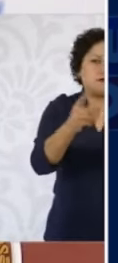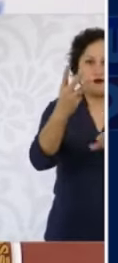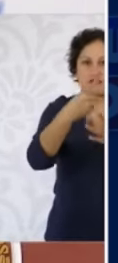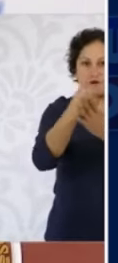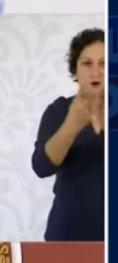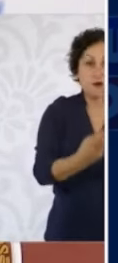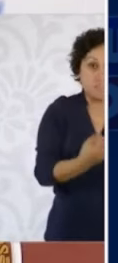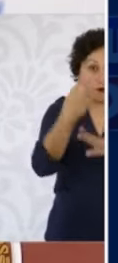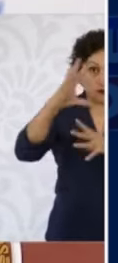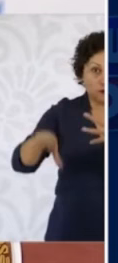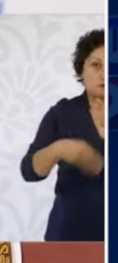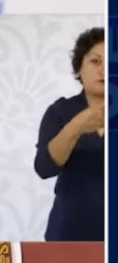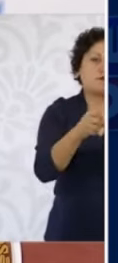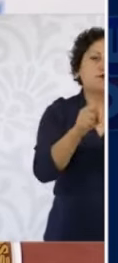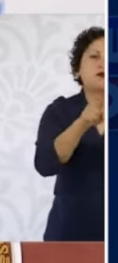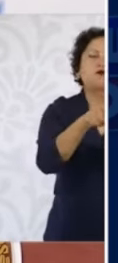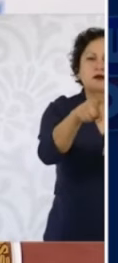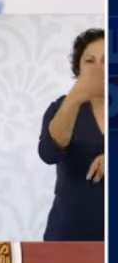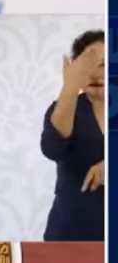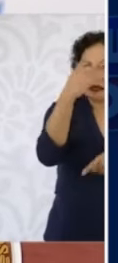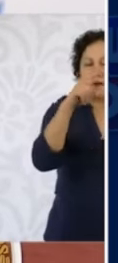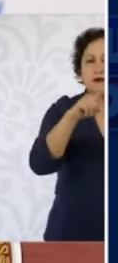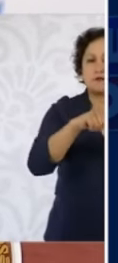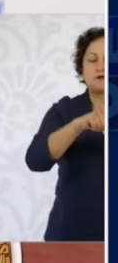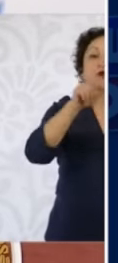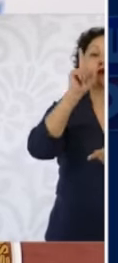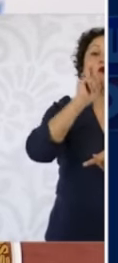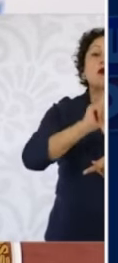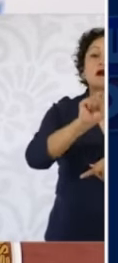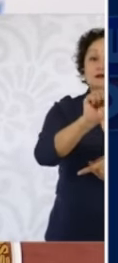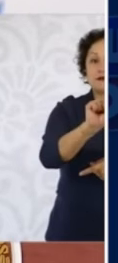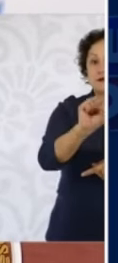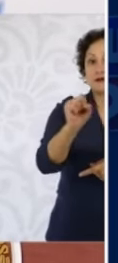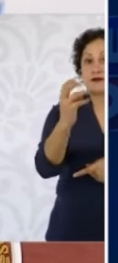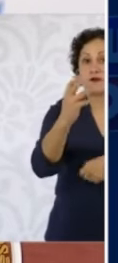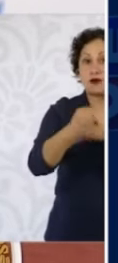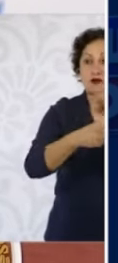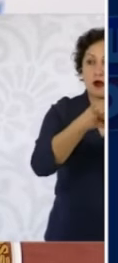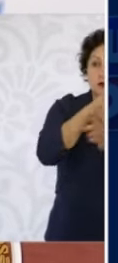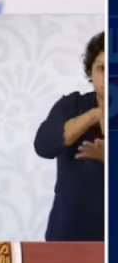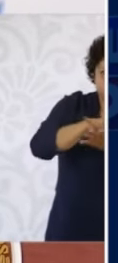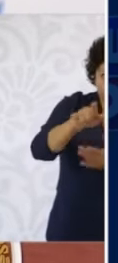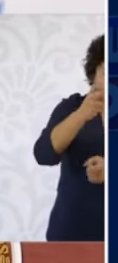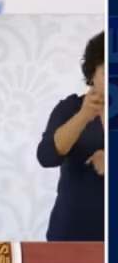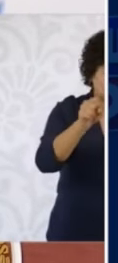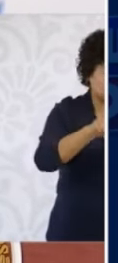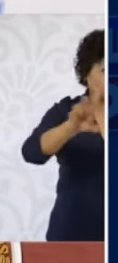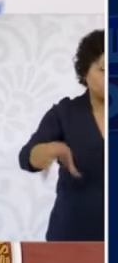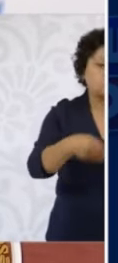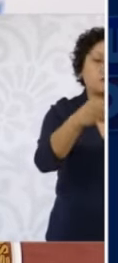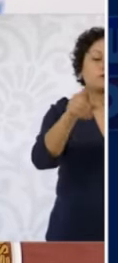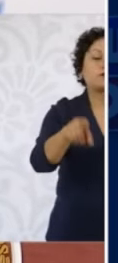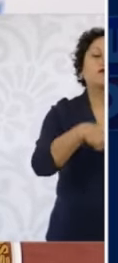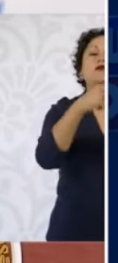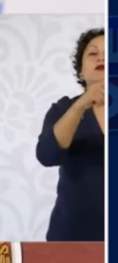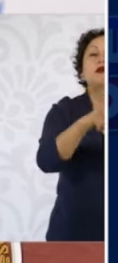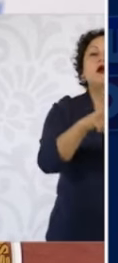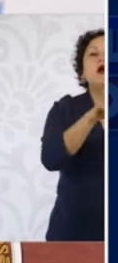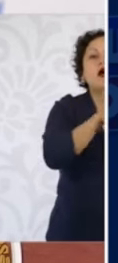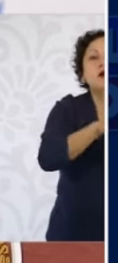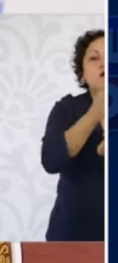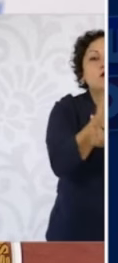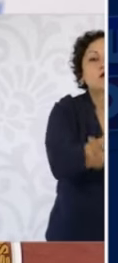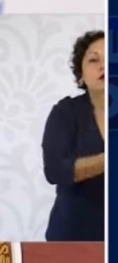apoyo a mujeres de 60 a 64 el apoyo a niños y niñas la